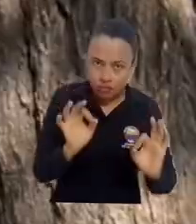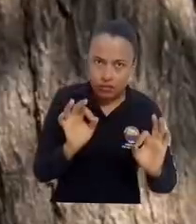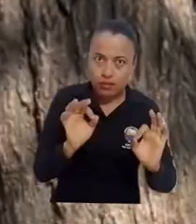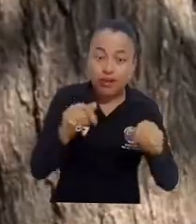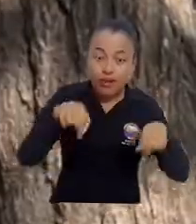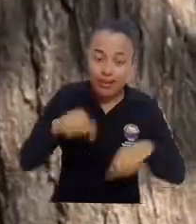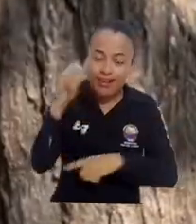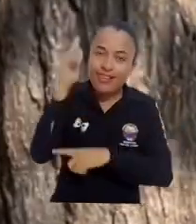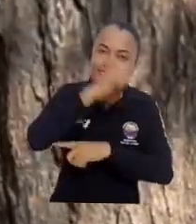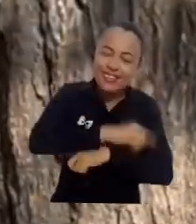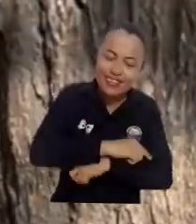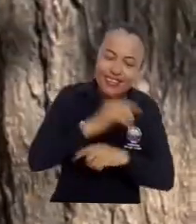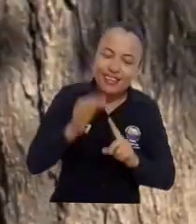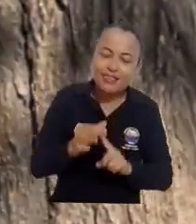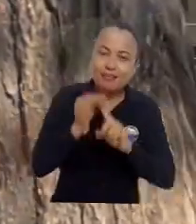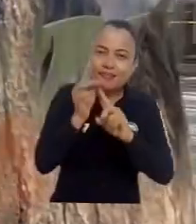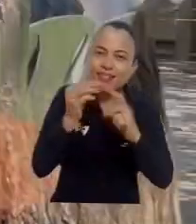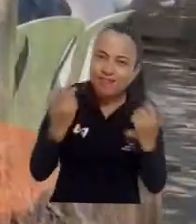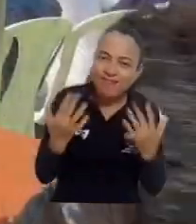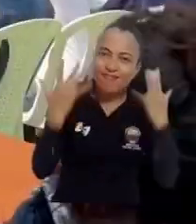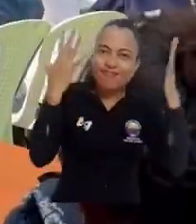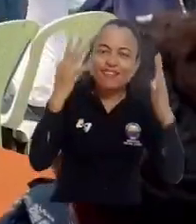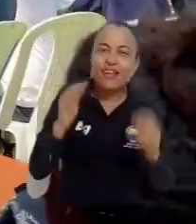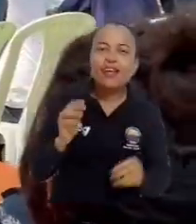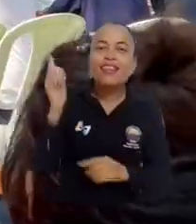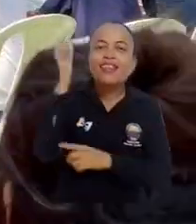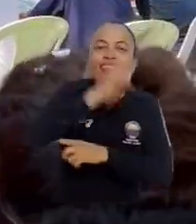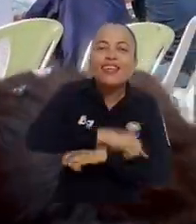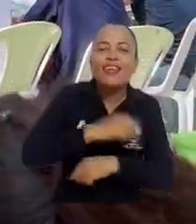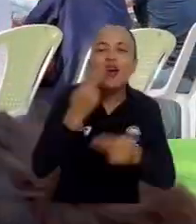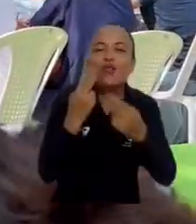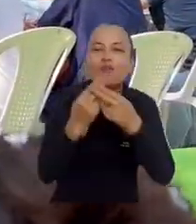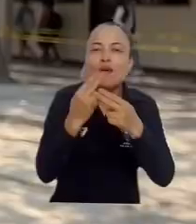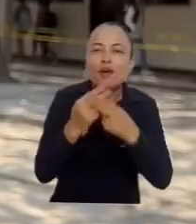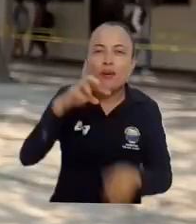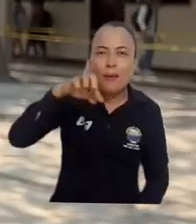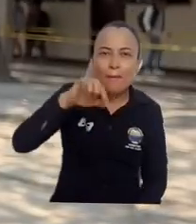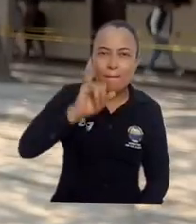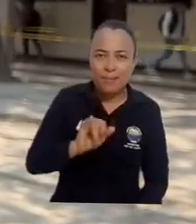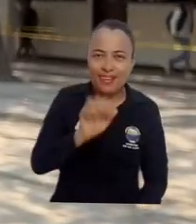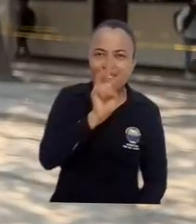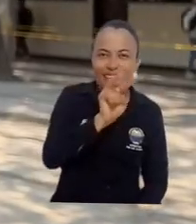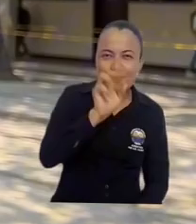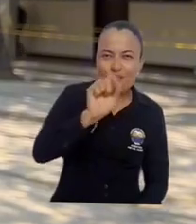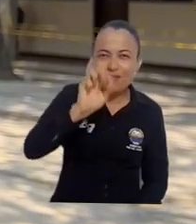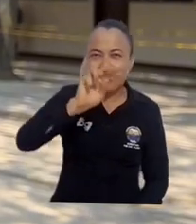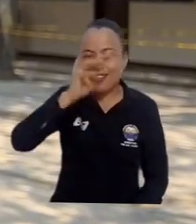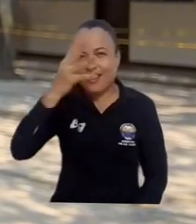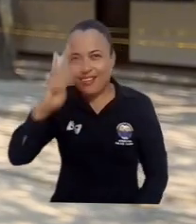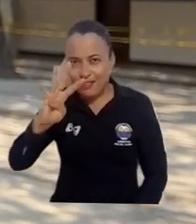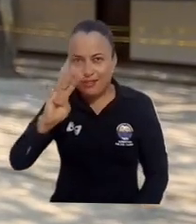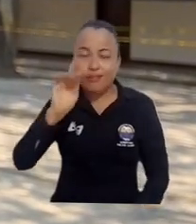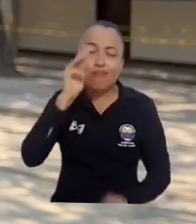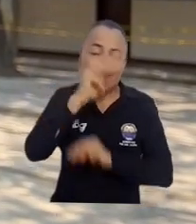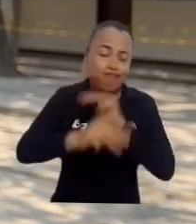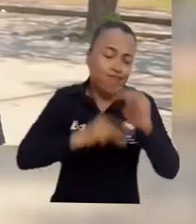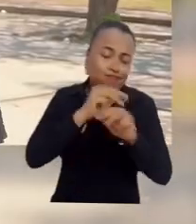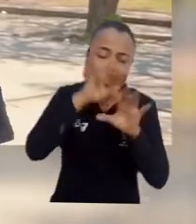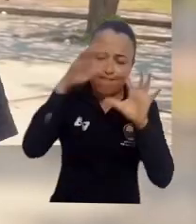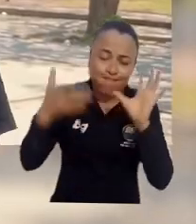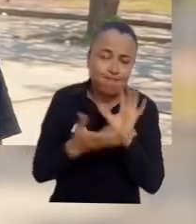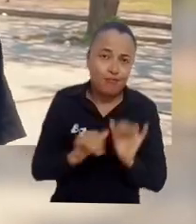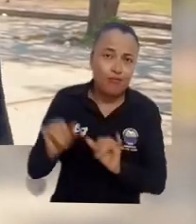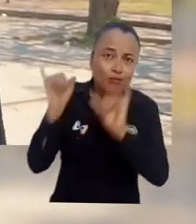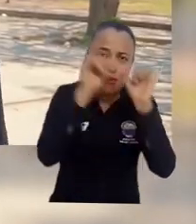formación integral, porque es un día especial para celebrar el día número pi, que es un evento mundial.